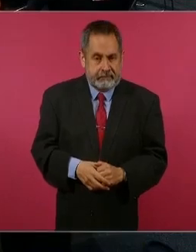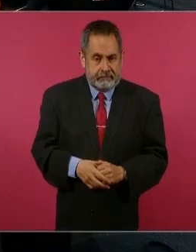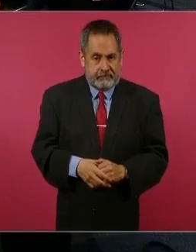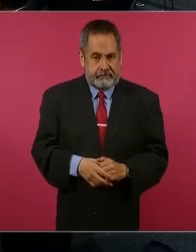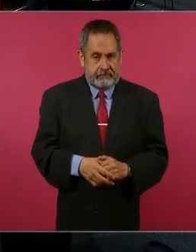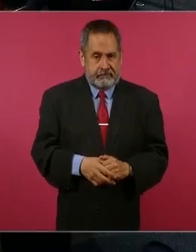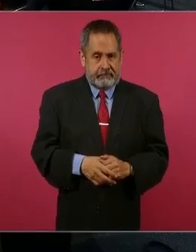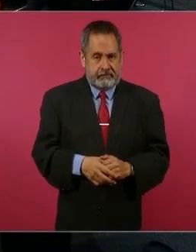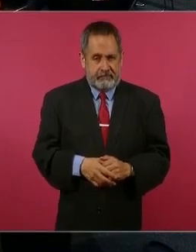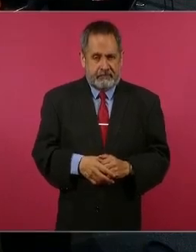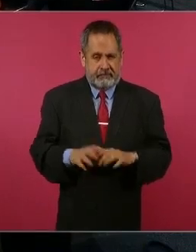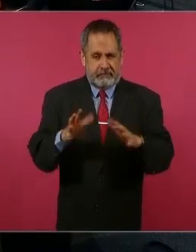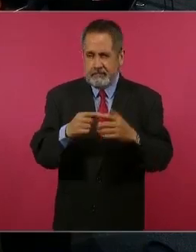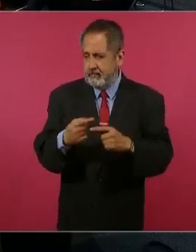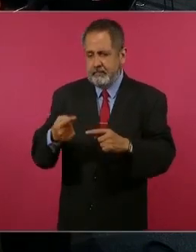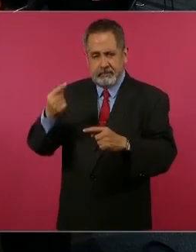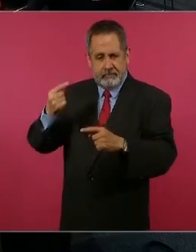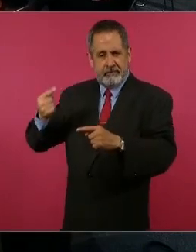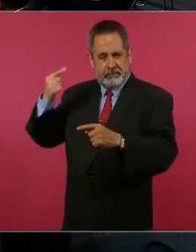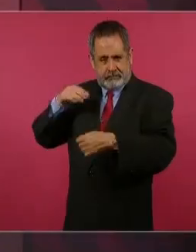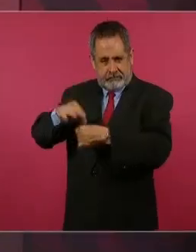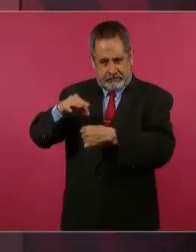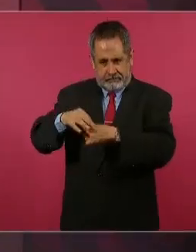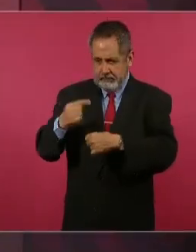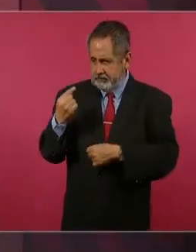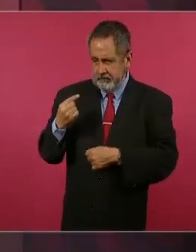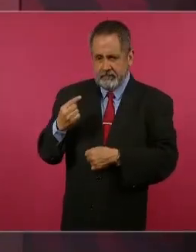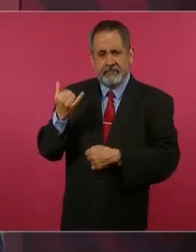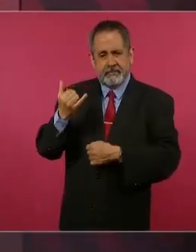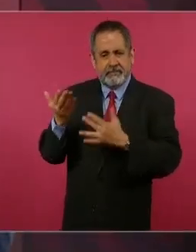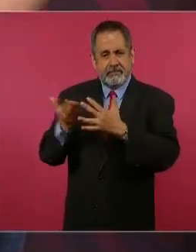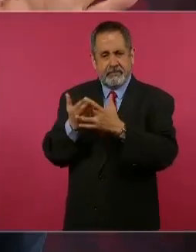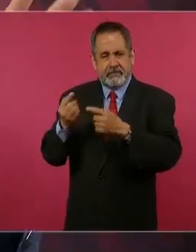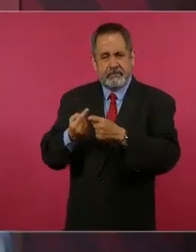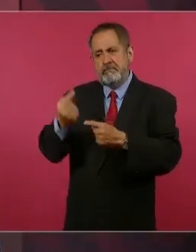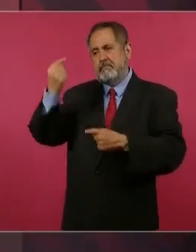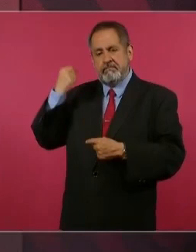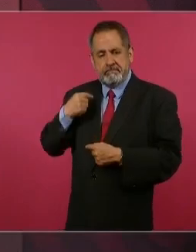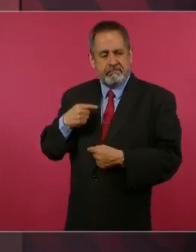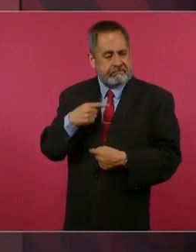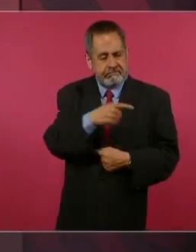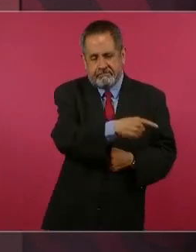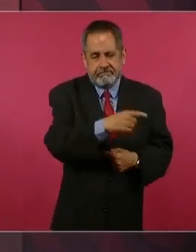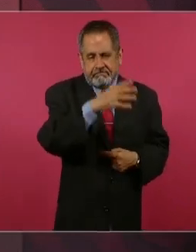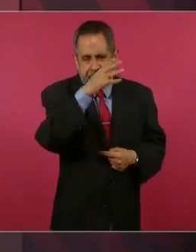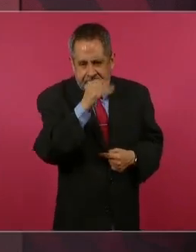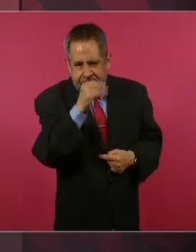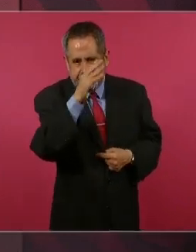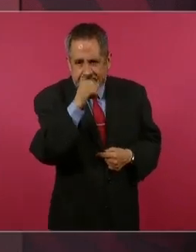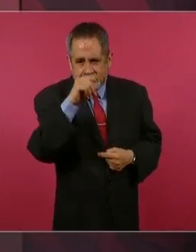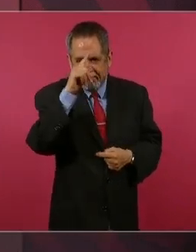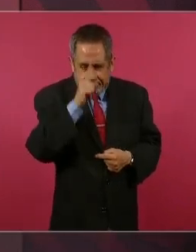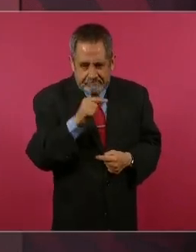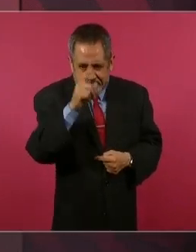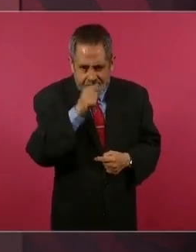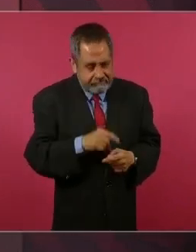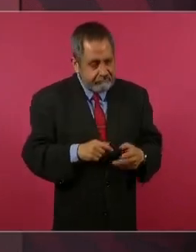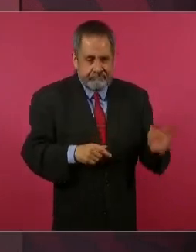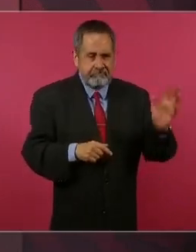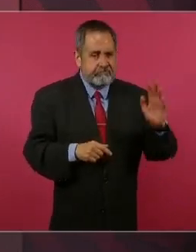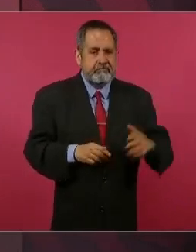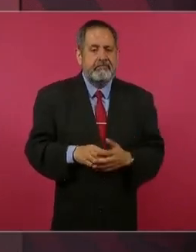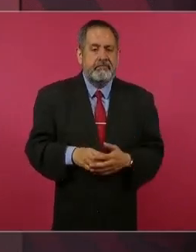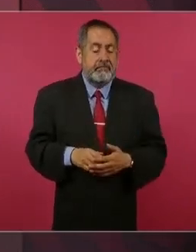las dos elecciones últimas no han podido porque los márgenes